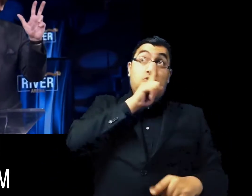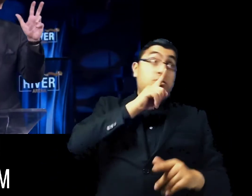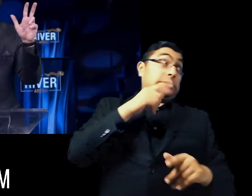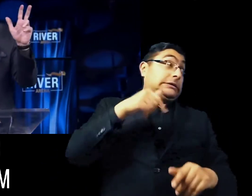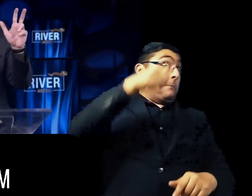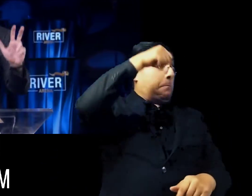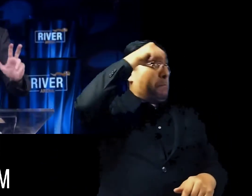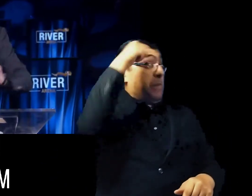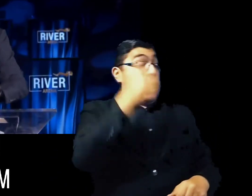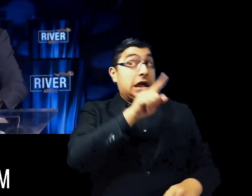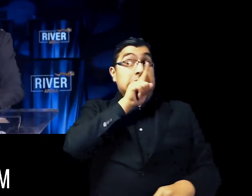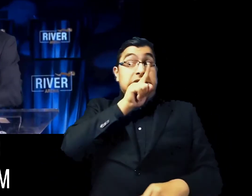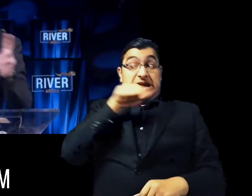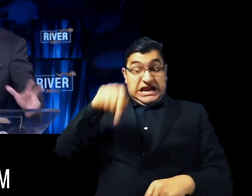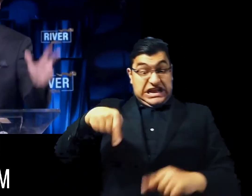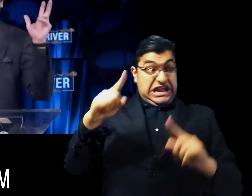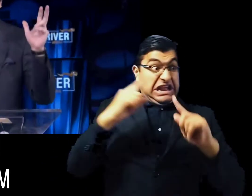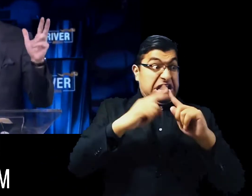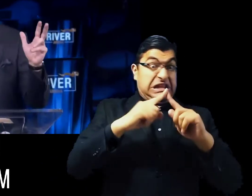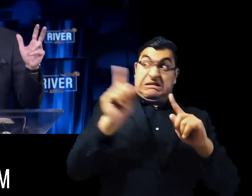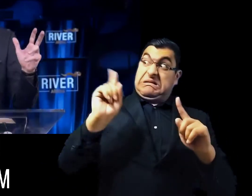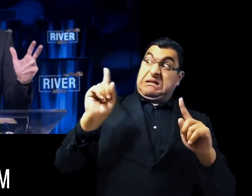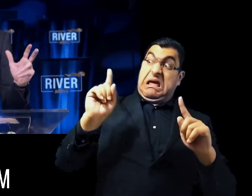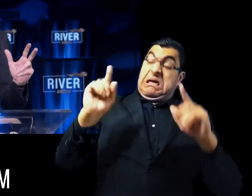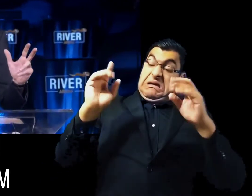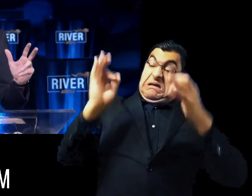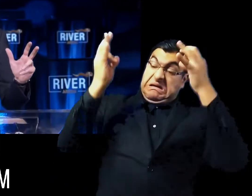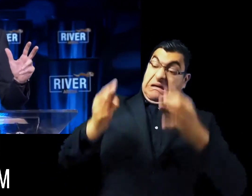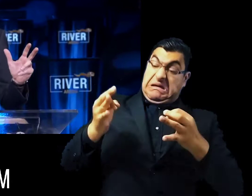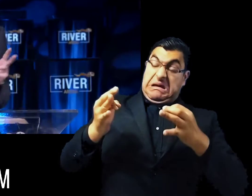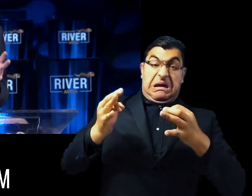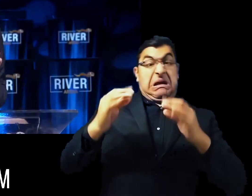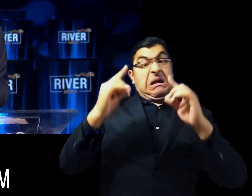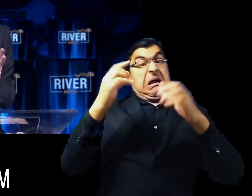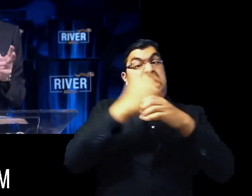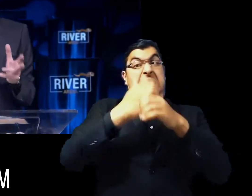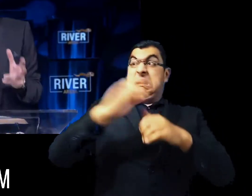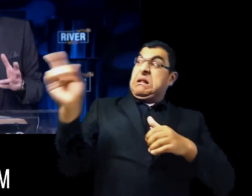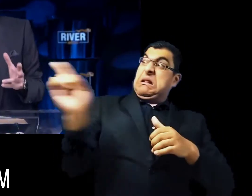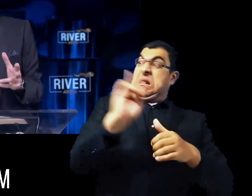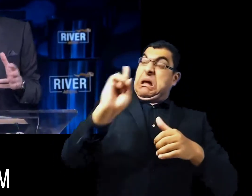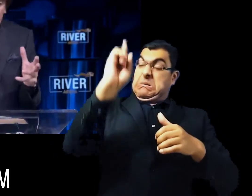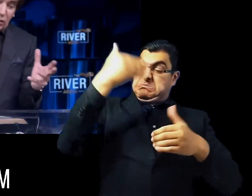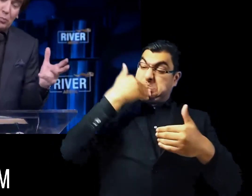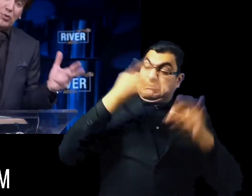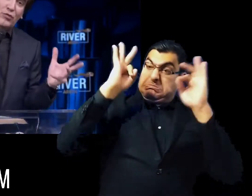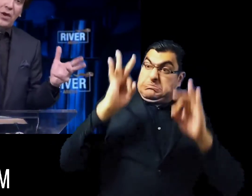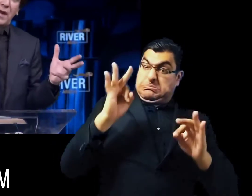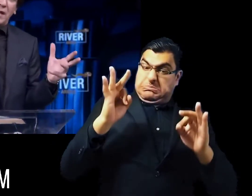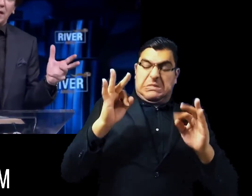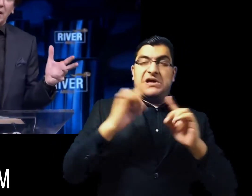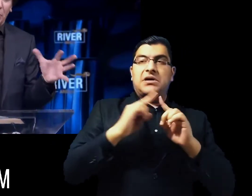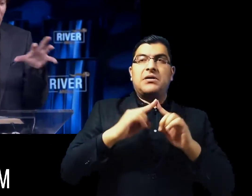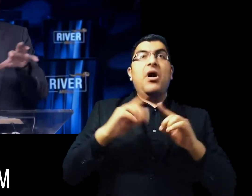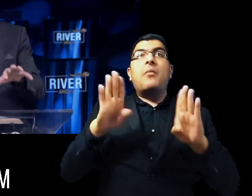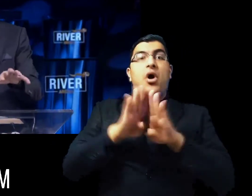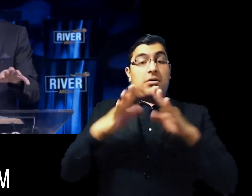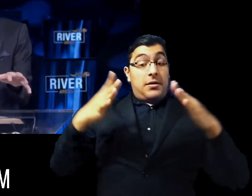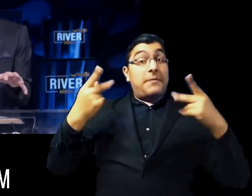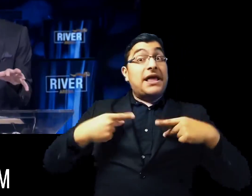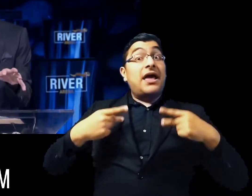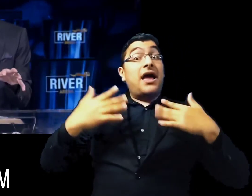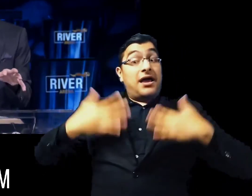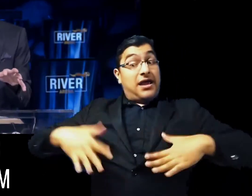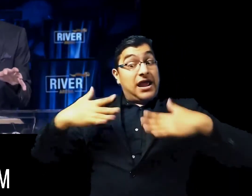bien diría después el pastor, esto no es un burdel. Entonces la iglesia está llena de vestidos por fuera, pero heridos